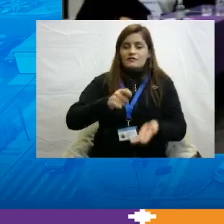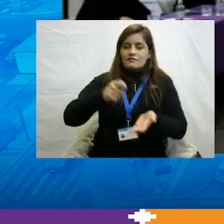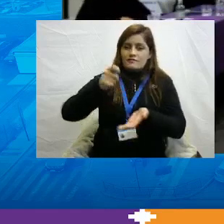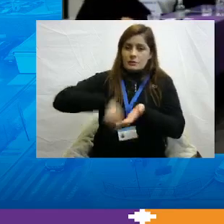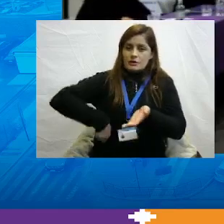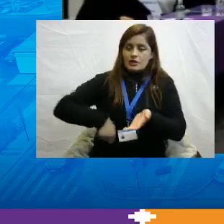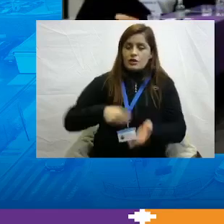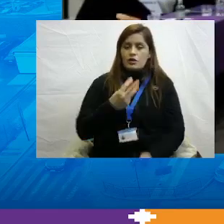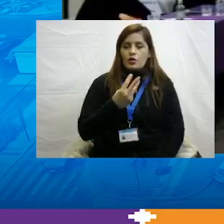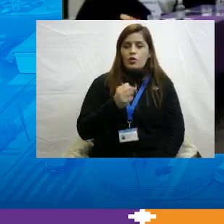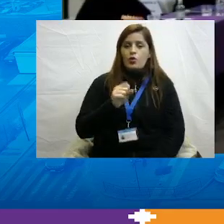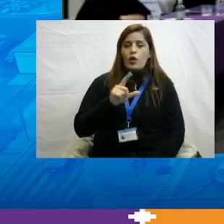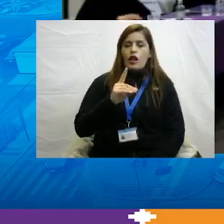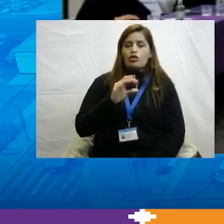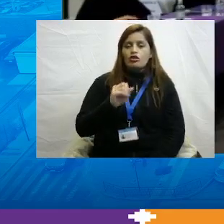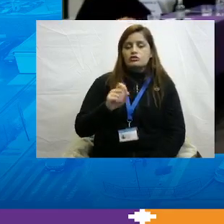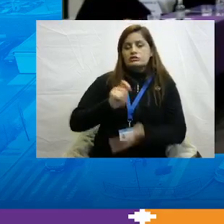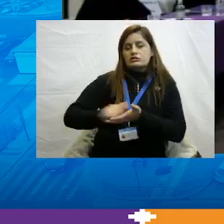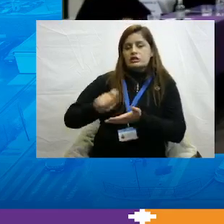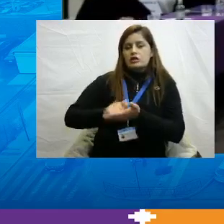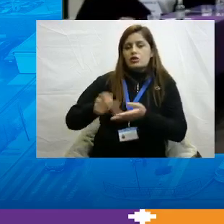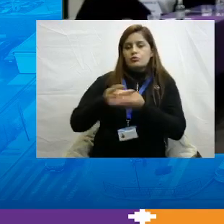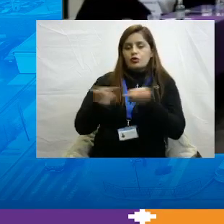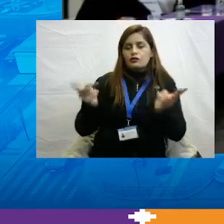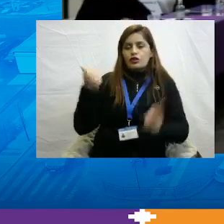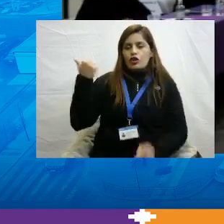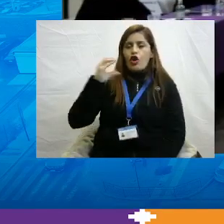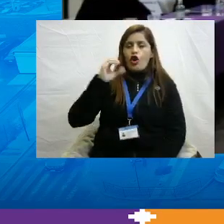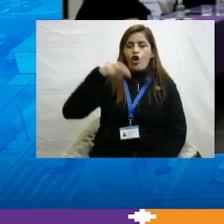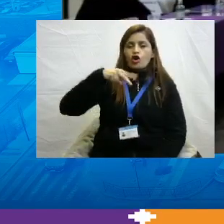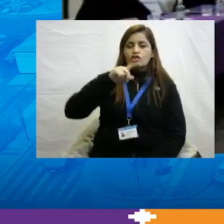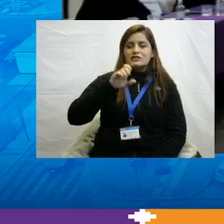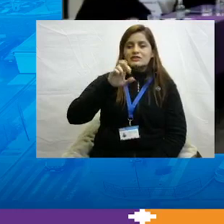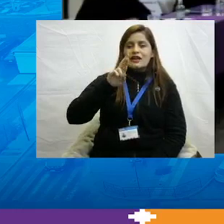don Waldo Dom Quecadiz, notario público conservador,